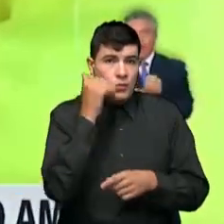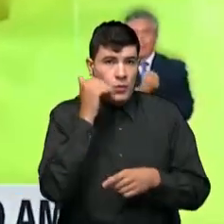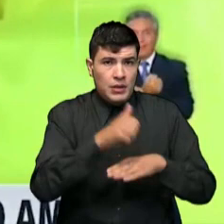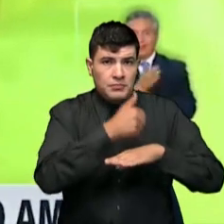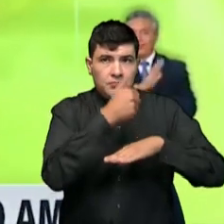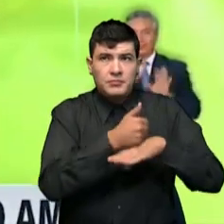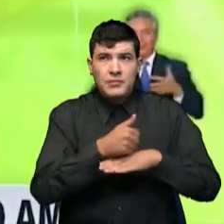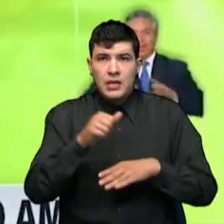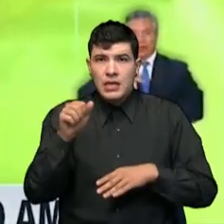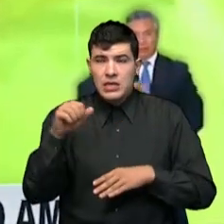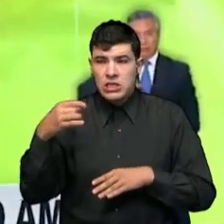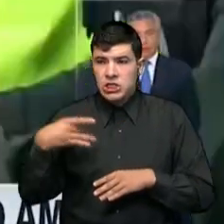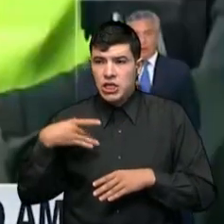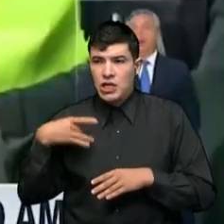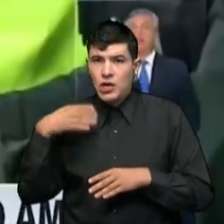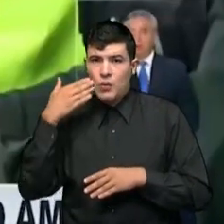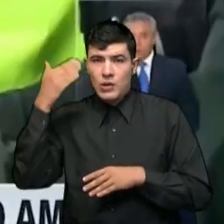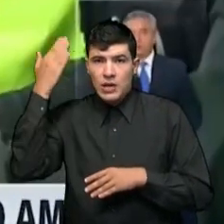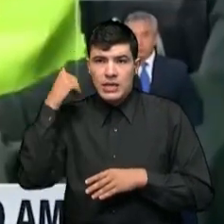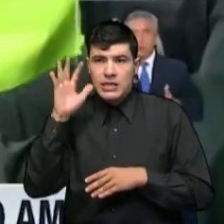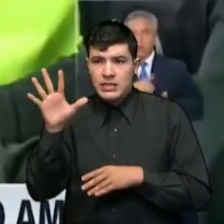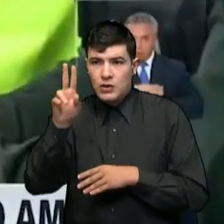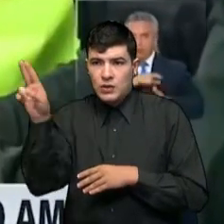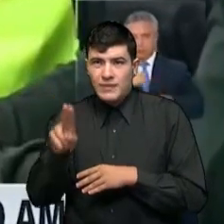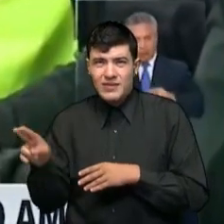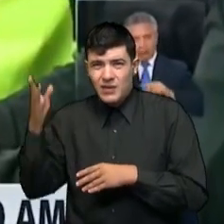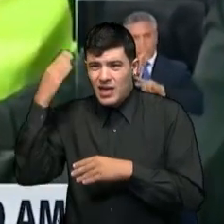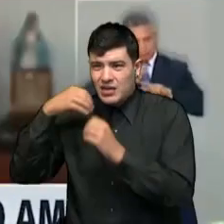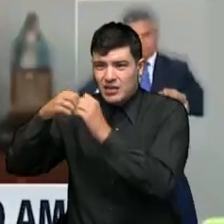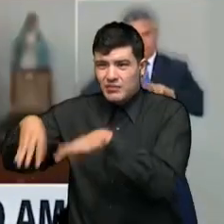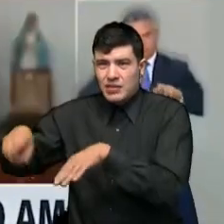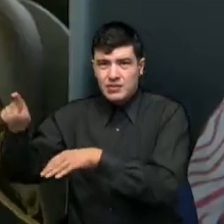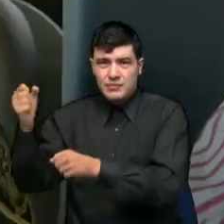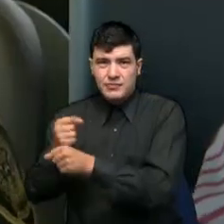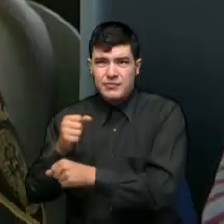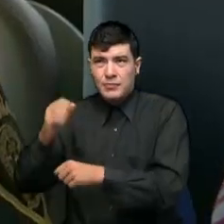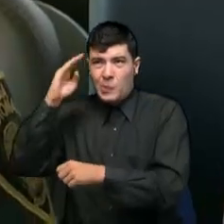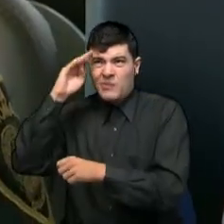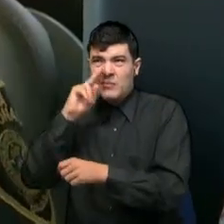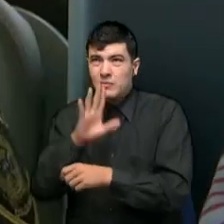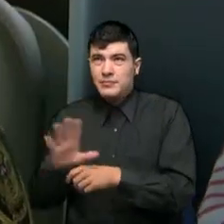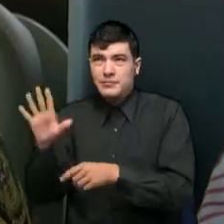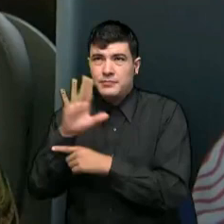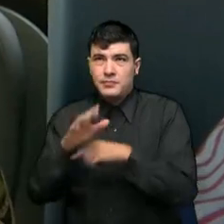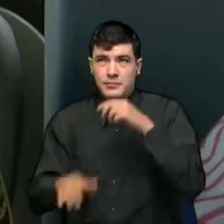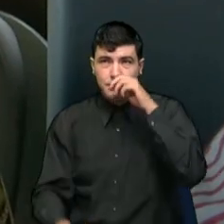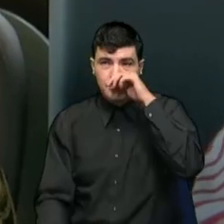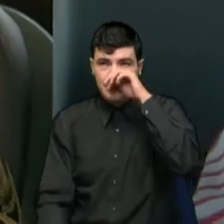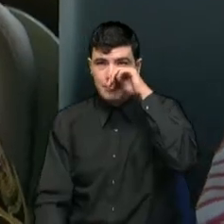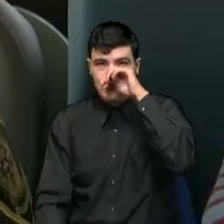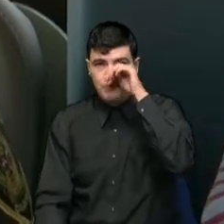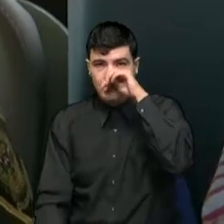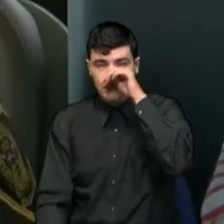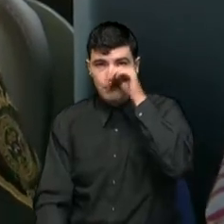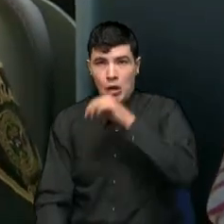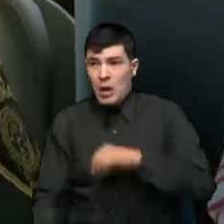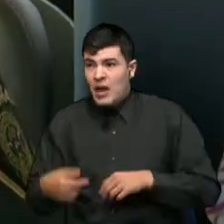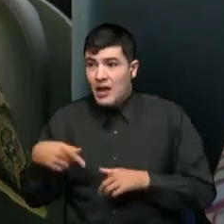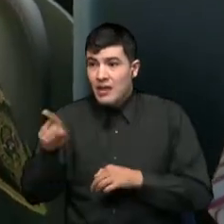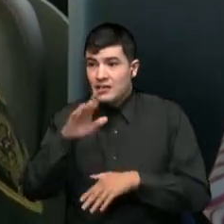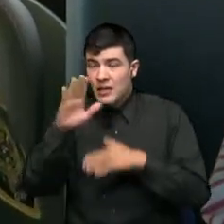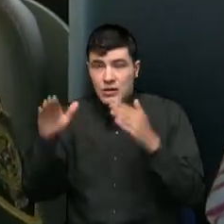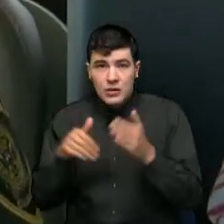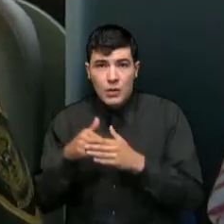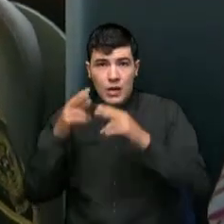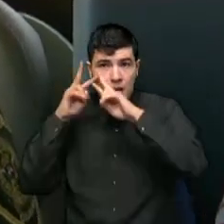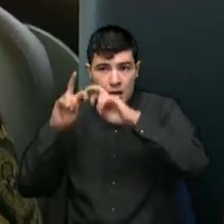desde Santiago de Chile el 5 de marzo tras renunciar a su cargo en la policía. Esos son los datos que estamos procesando en el marco de la investigación y en lo